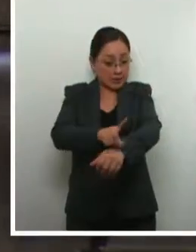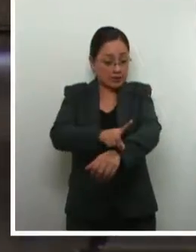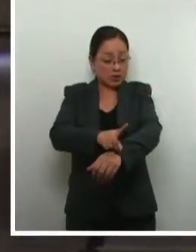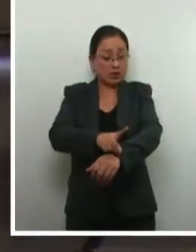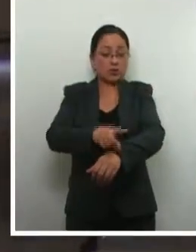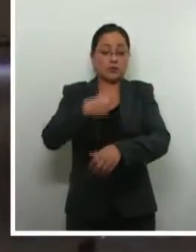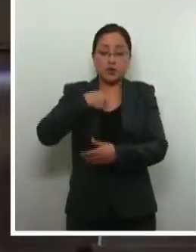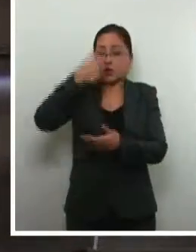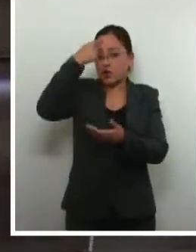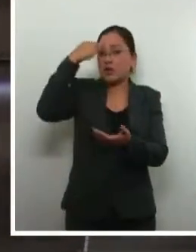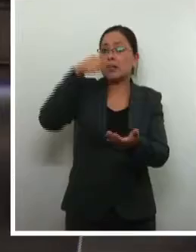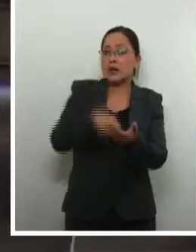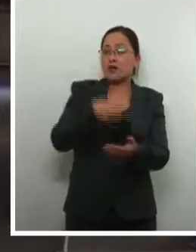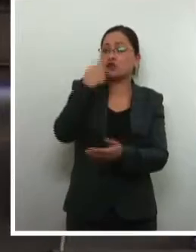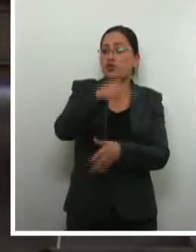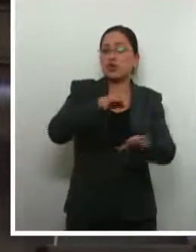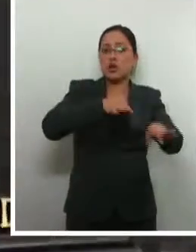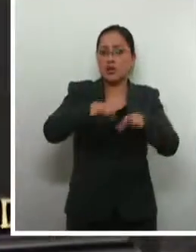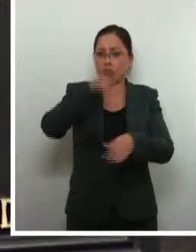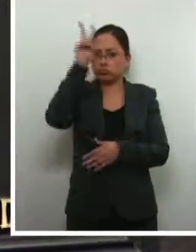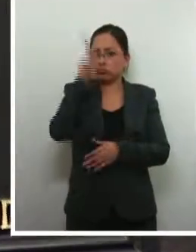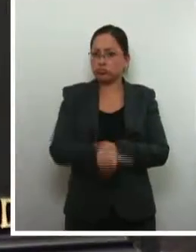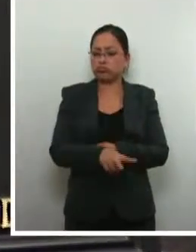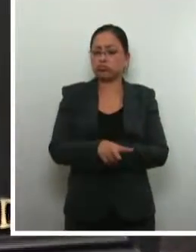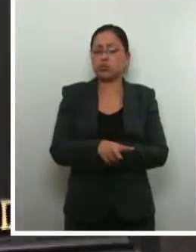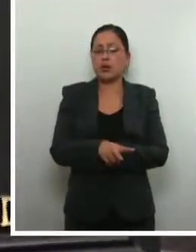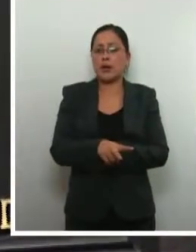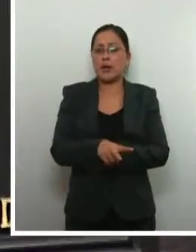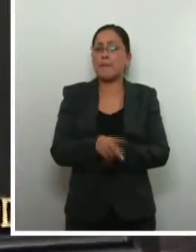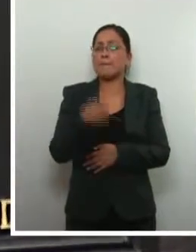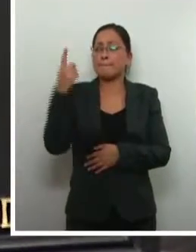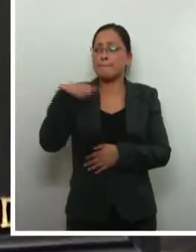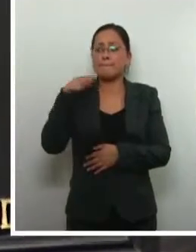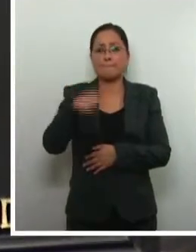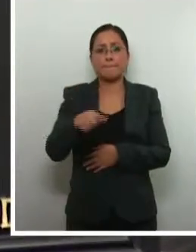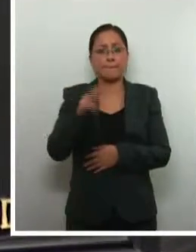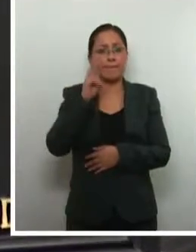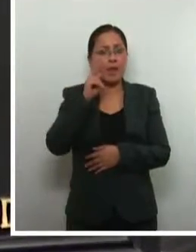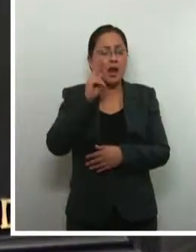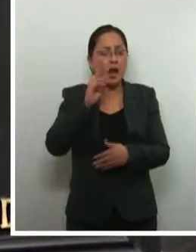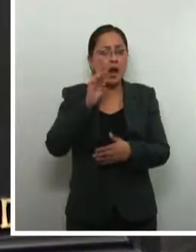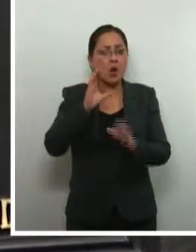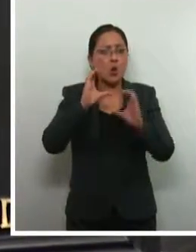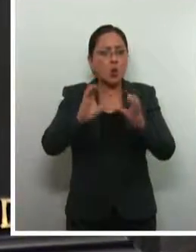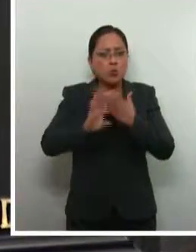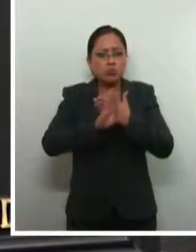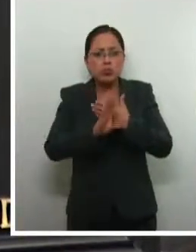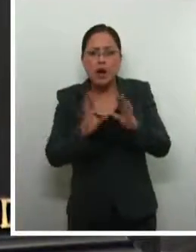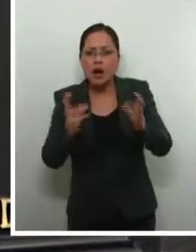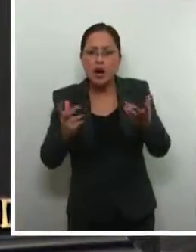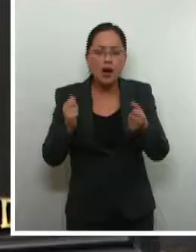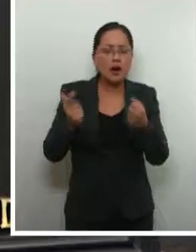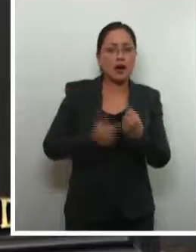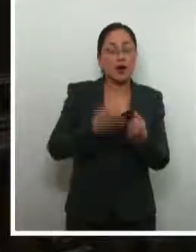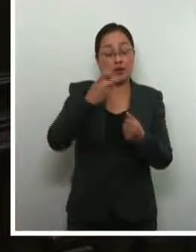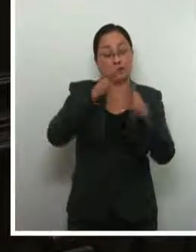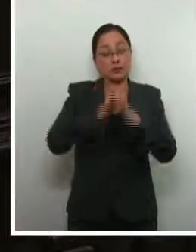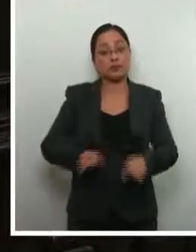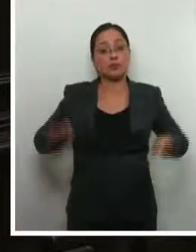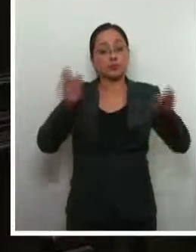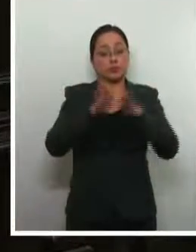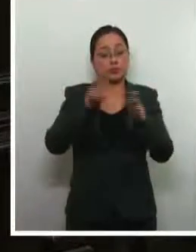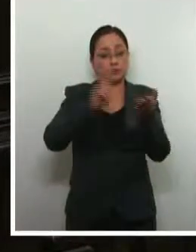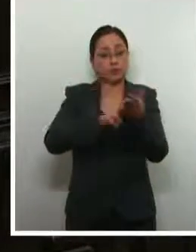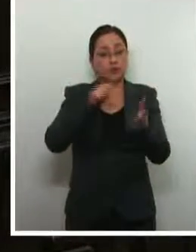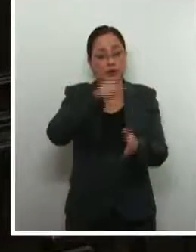y creo que el trabajo, repito, de previsión es el trabajo fundamental en el que